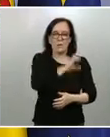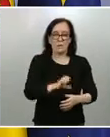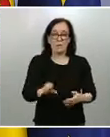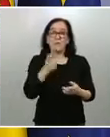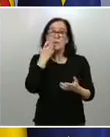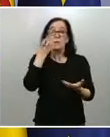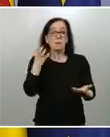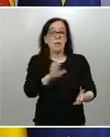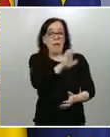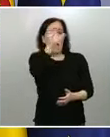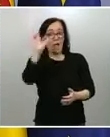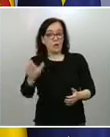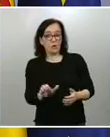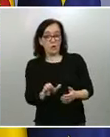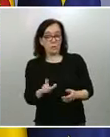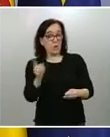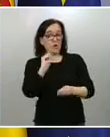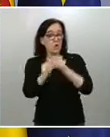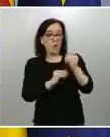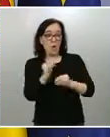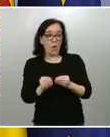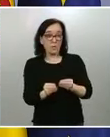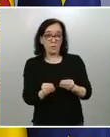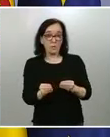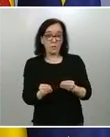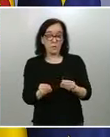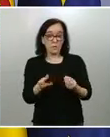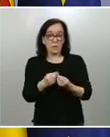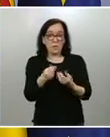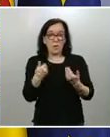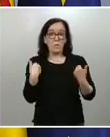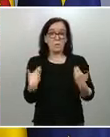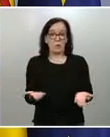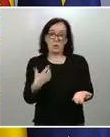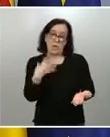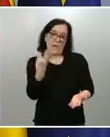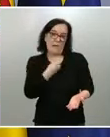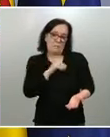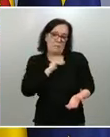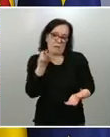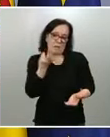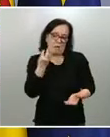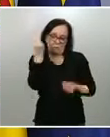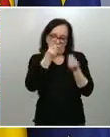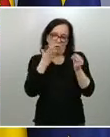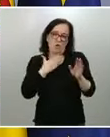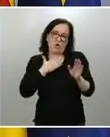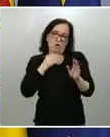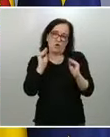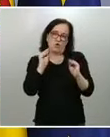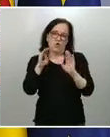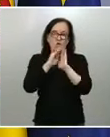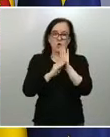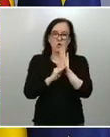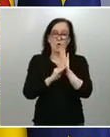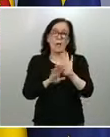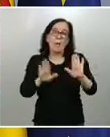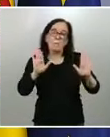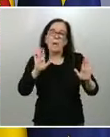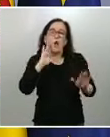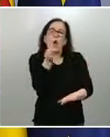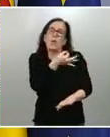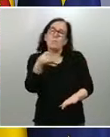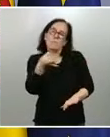luego no lo hace con prontitud españa tendrá que plantearse sus propias condiciones pero lo correcto es que